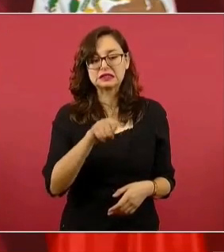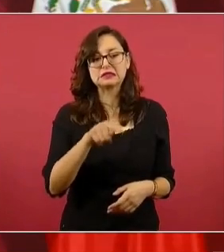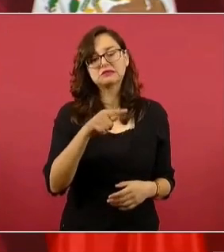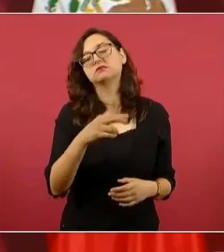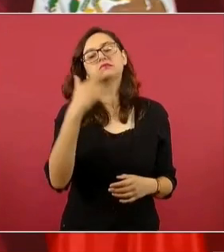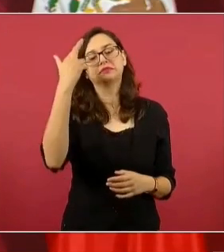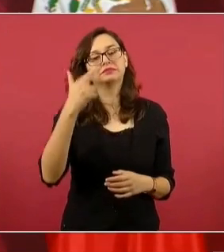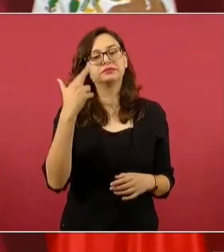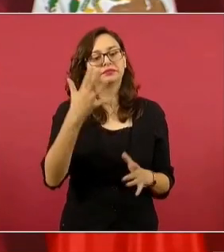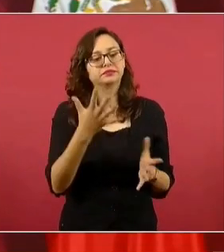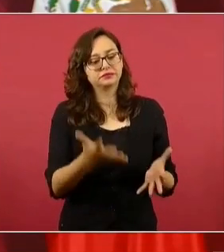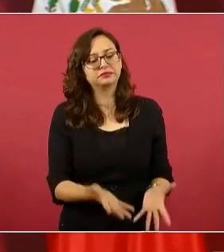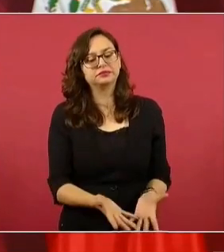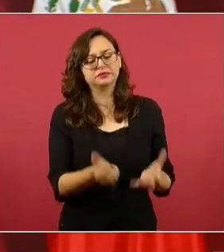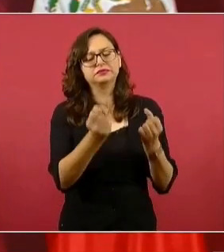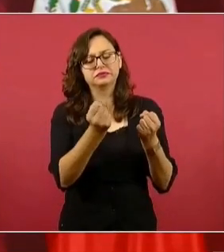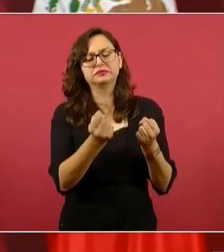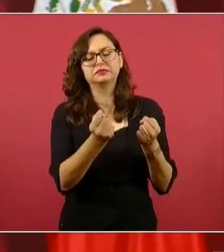si